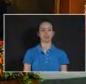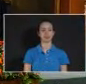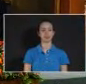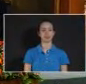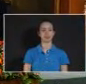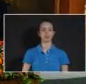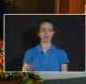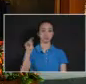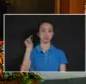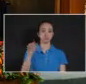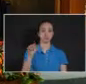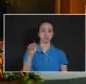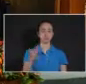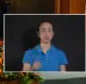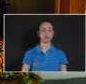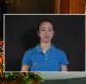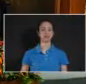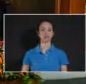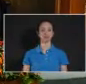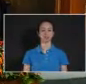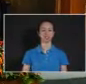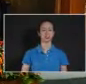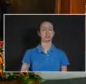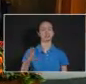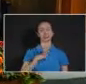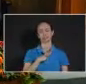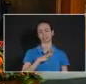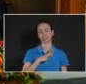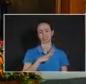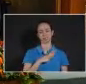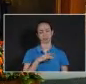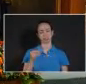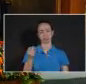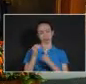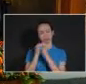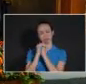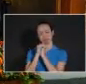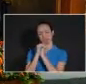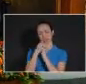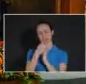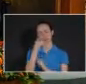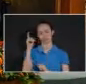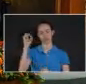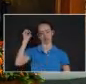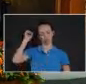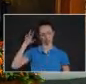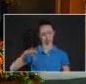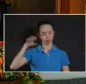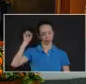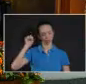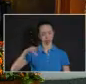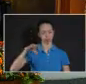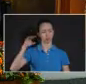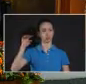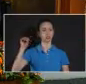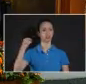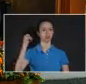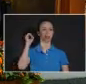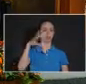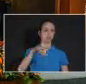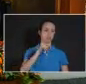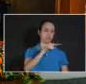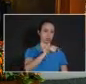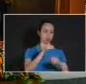Y eso, para batallar con eso, solo hay que pedirle a Dios, bendíceme para que yo pueda bendecir a estos cacos en el nombre de